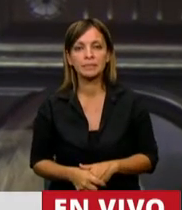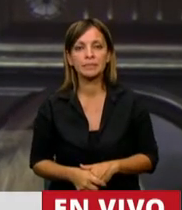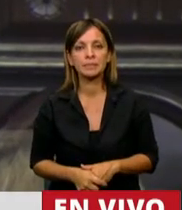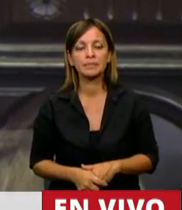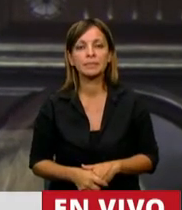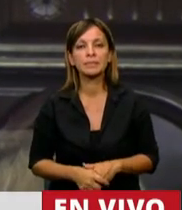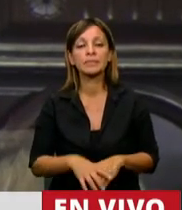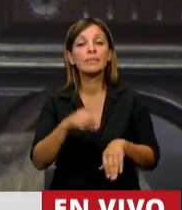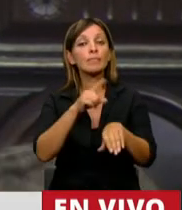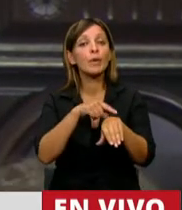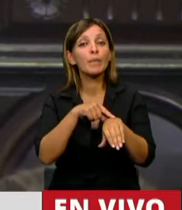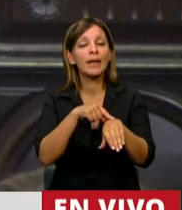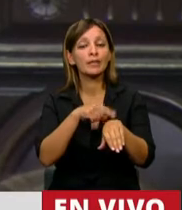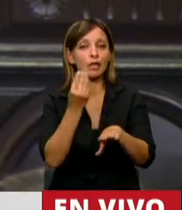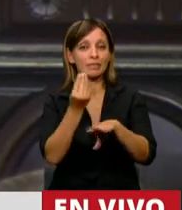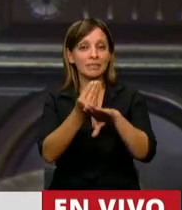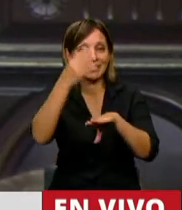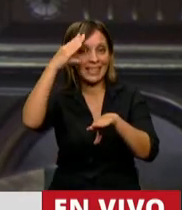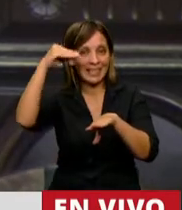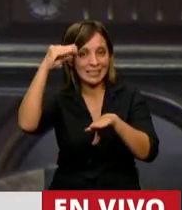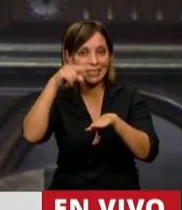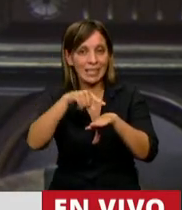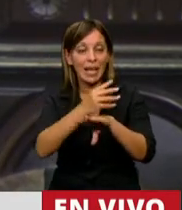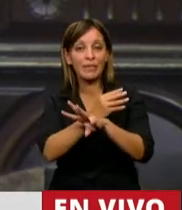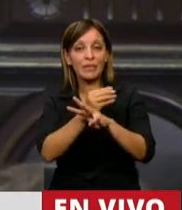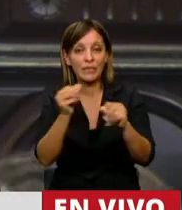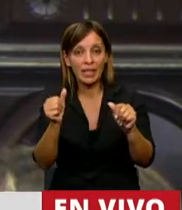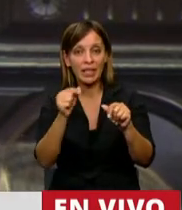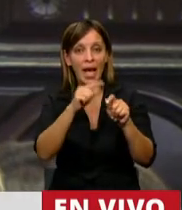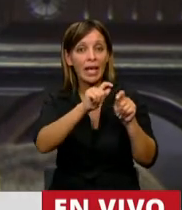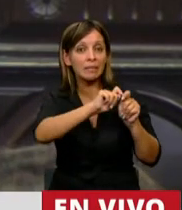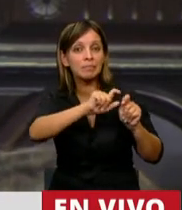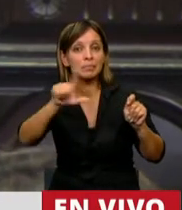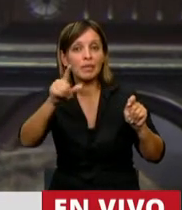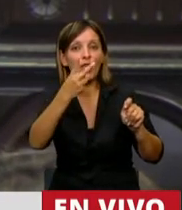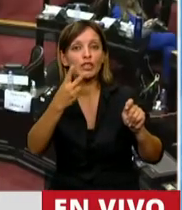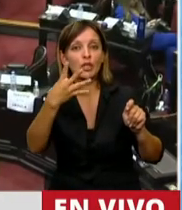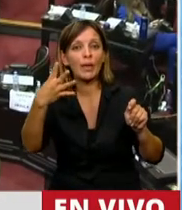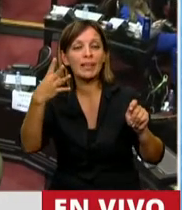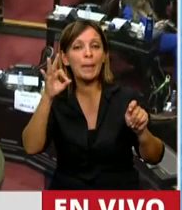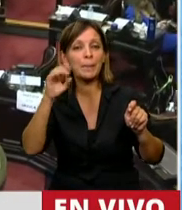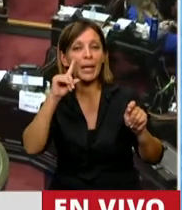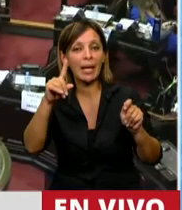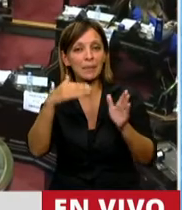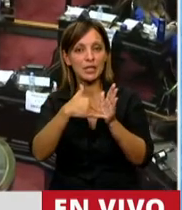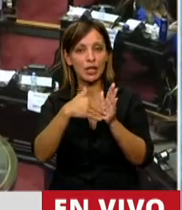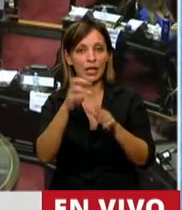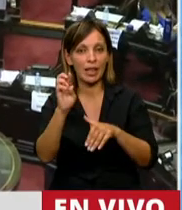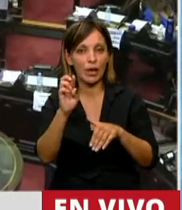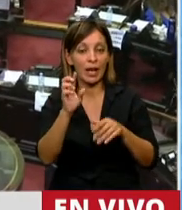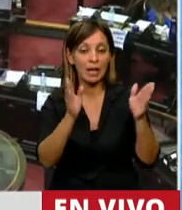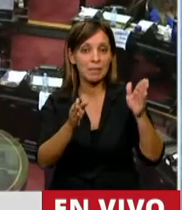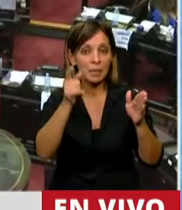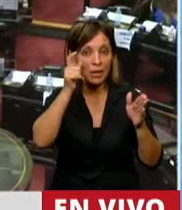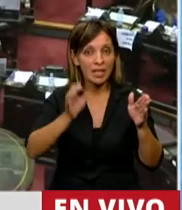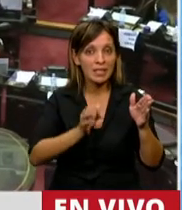Y cuando terminó la gestión de Cristina Fernández de Kirchner ya había ascendido la deuda a 240 mil millones de dólares. Es decir, en esa